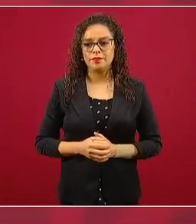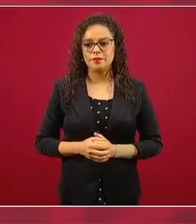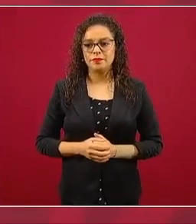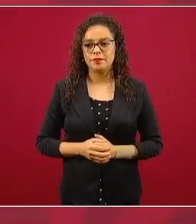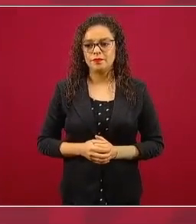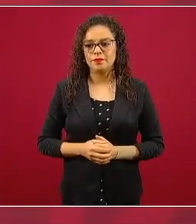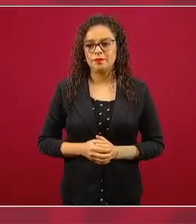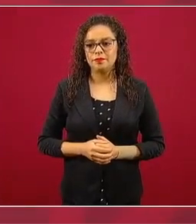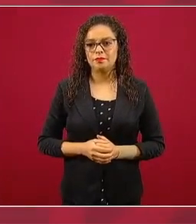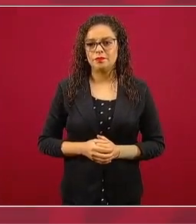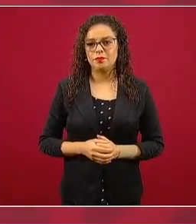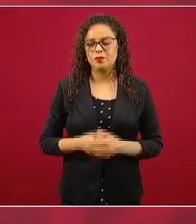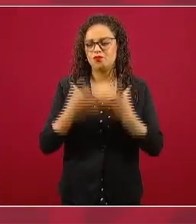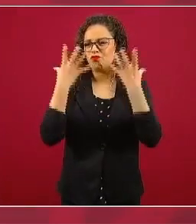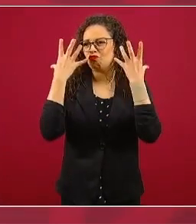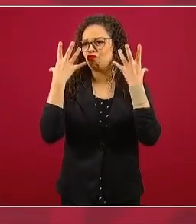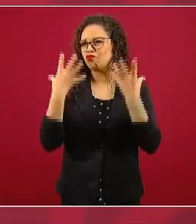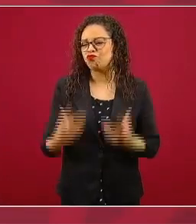Cientos de hospitales